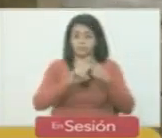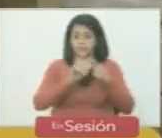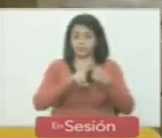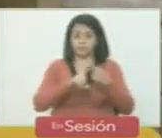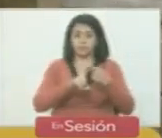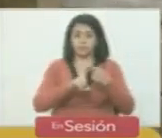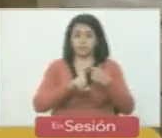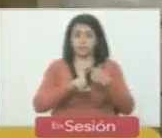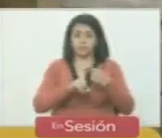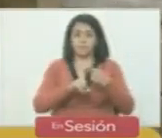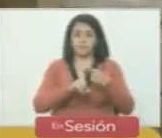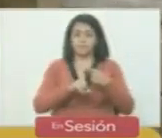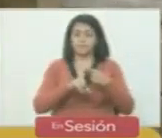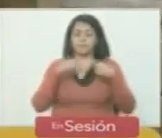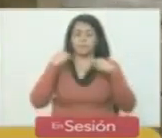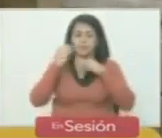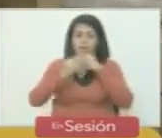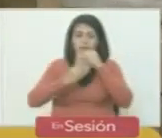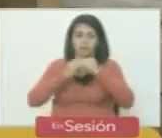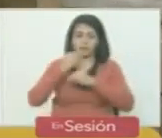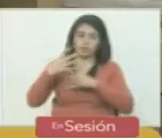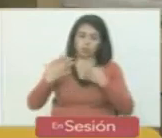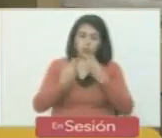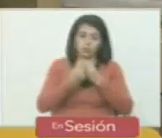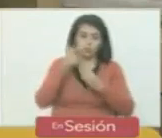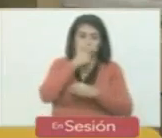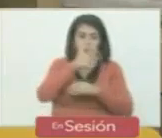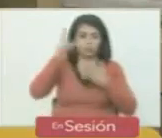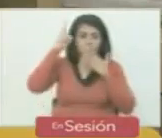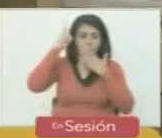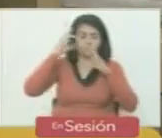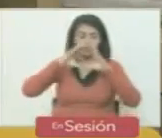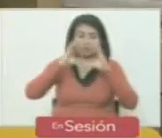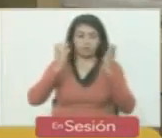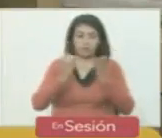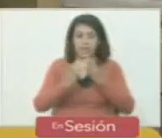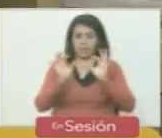primero, celebrar junto a los pueblos indígenas del mundo,